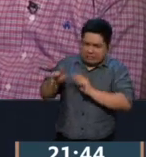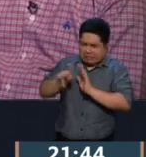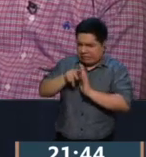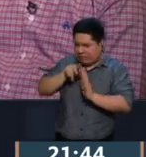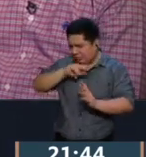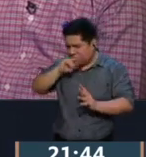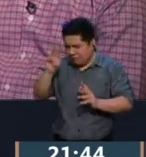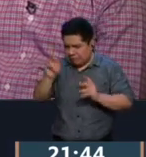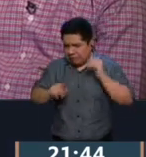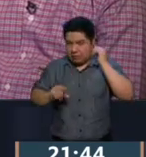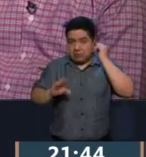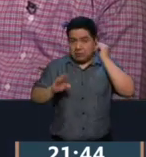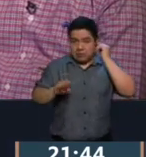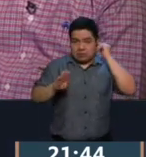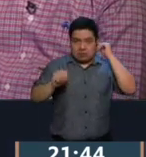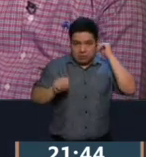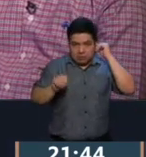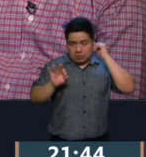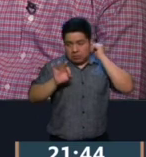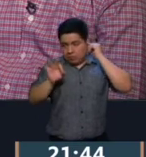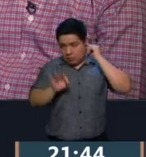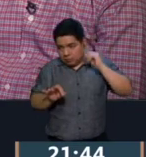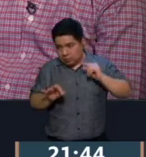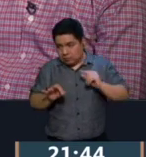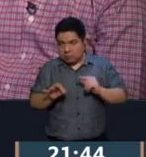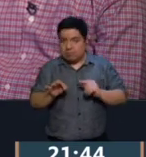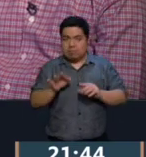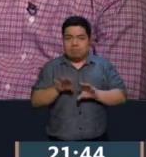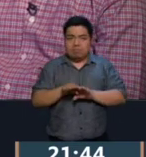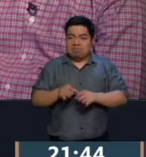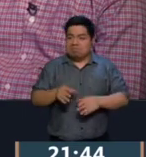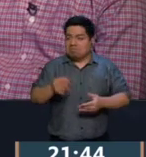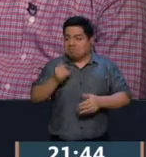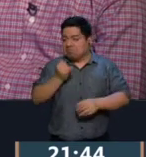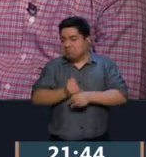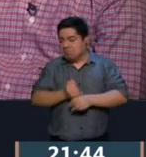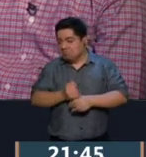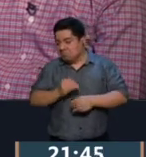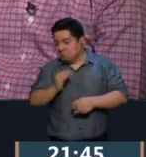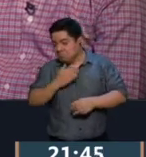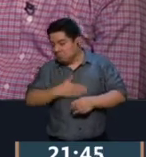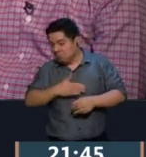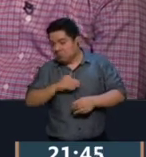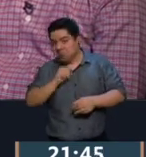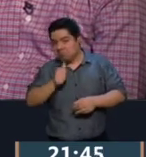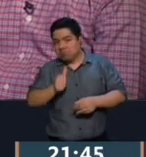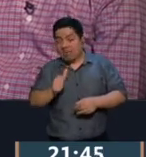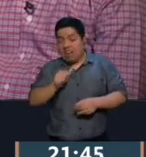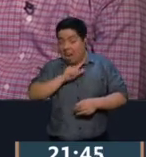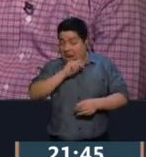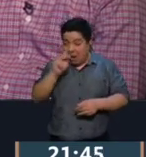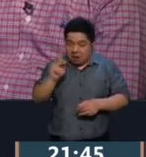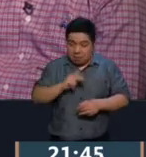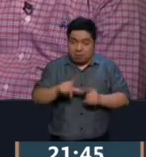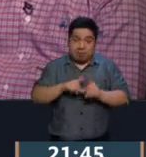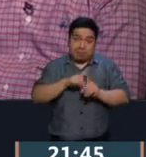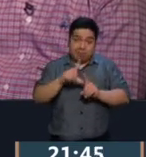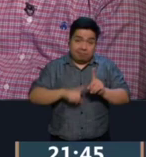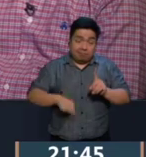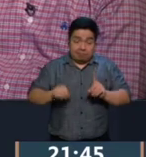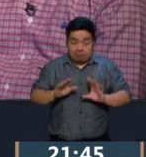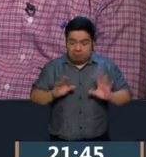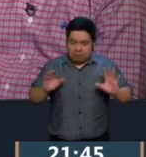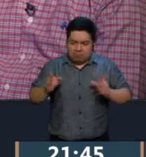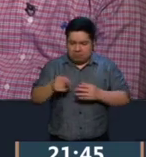ciudad. 99% en promedio de tasa de impunidad. De las peores, si no es que la peor del país.